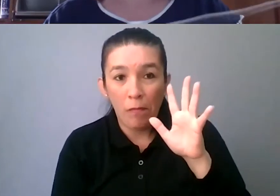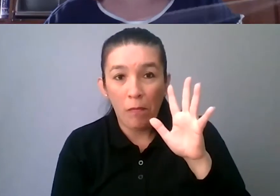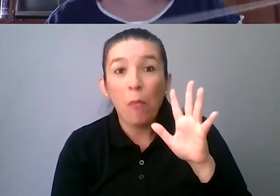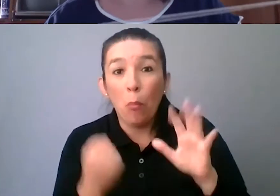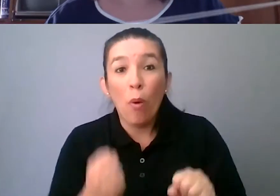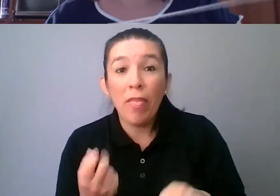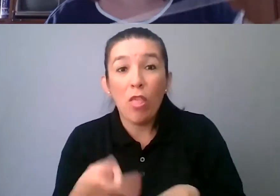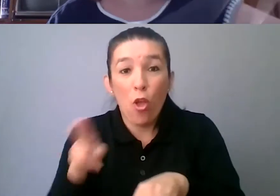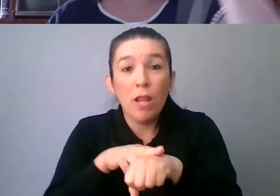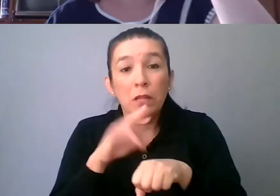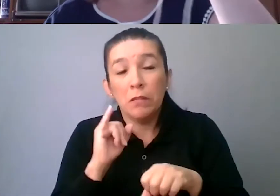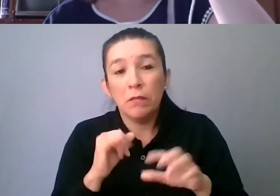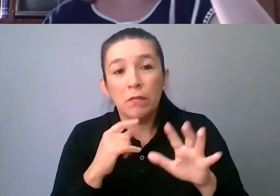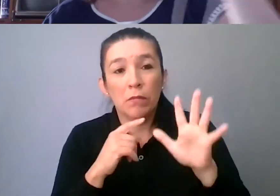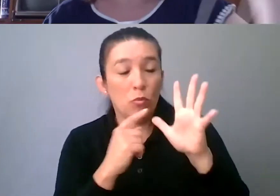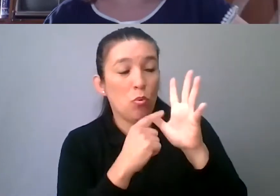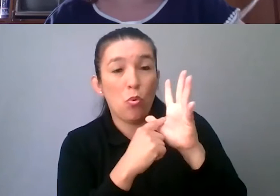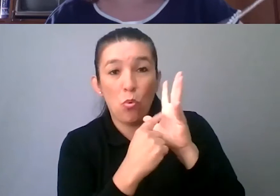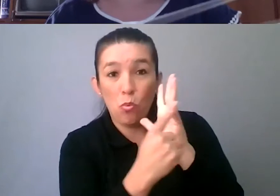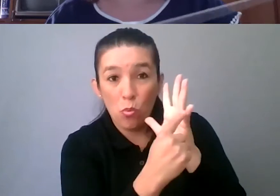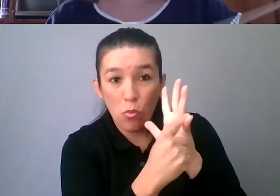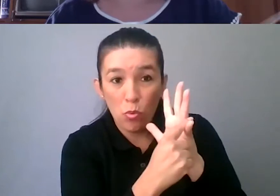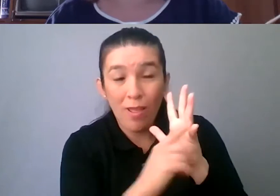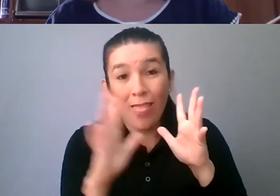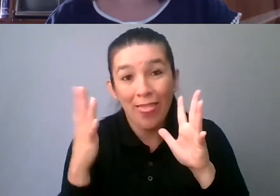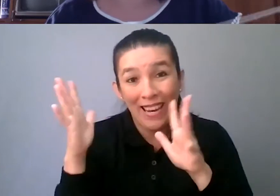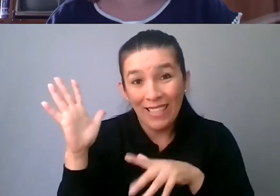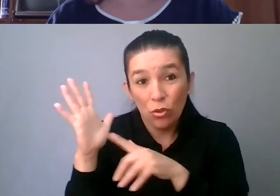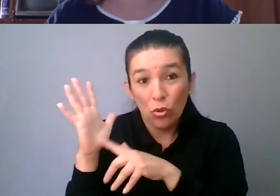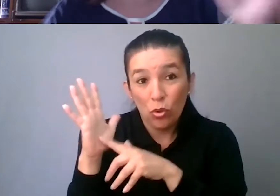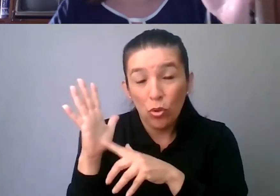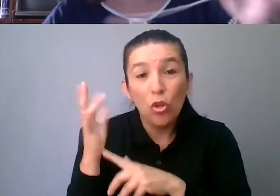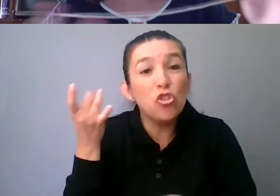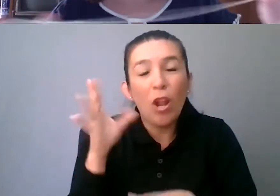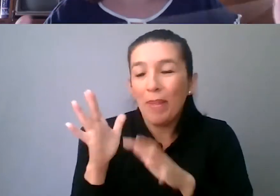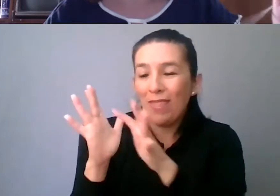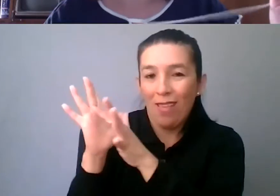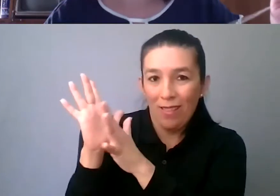Caro. Ya, en la mano izquierda posición 1, en la mano derecha solo el dedo mayor.